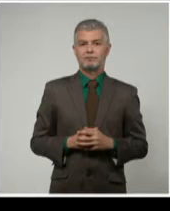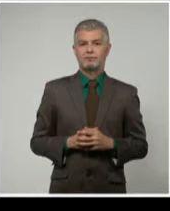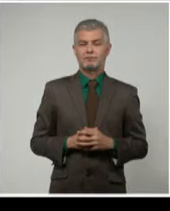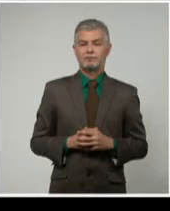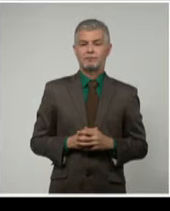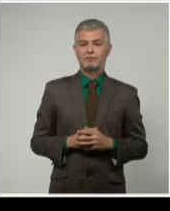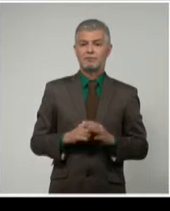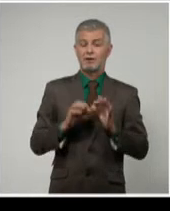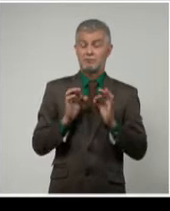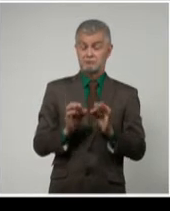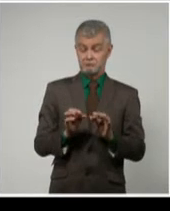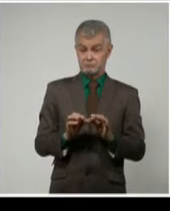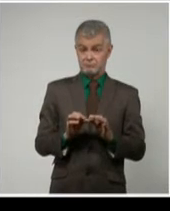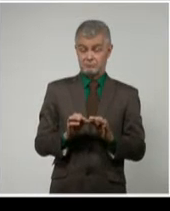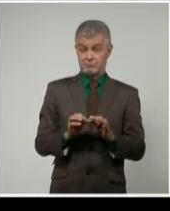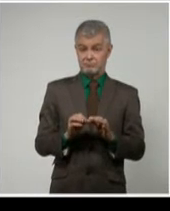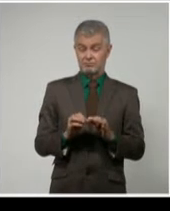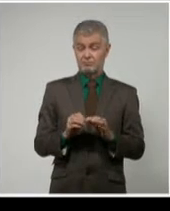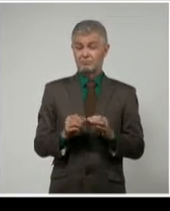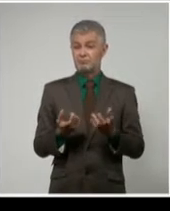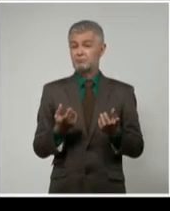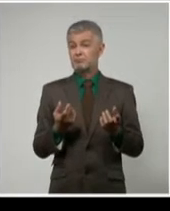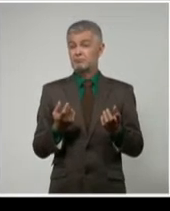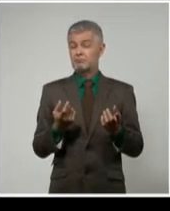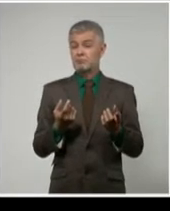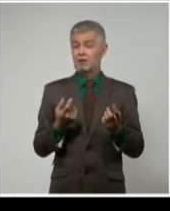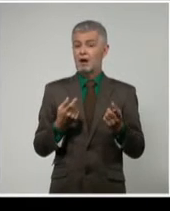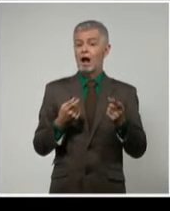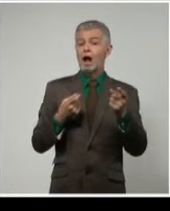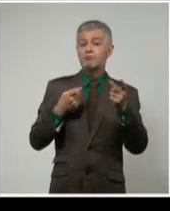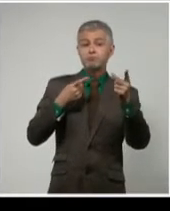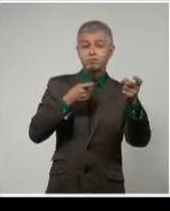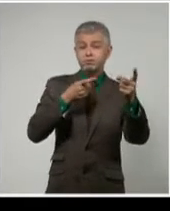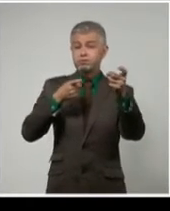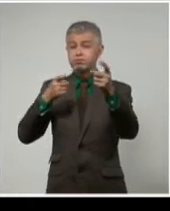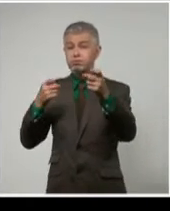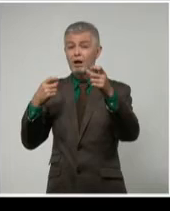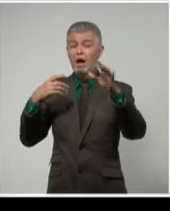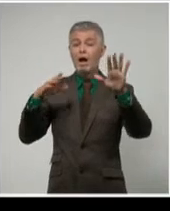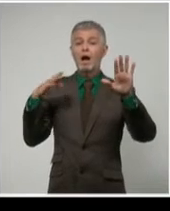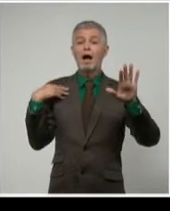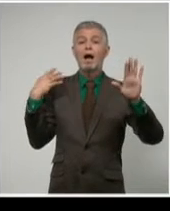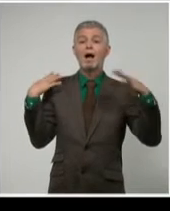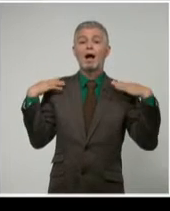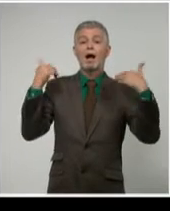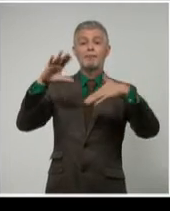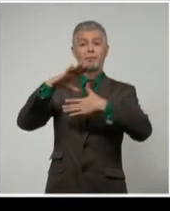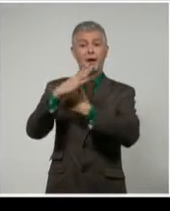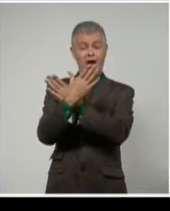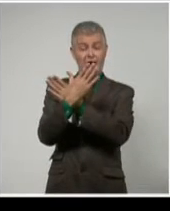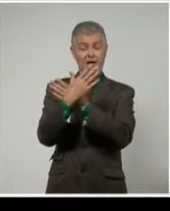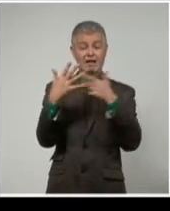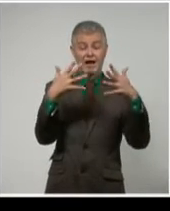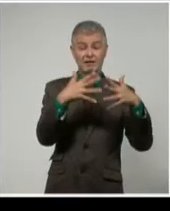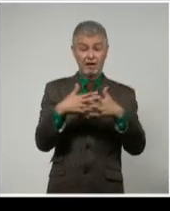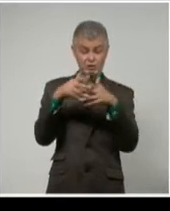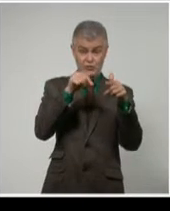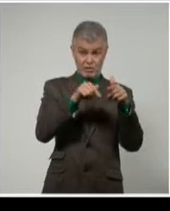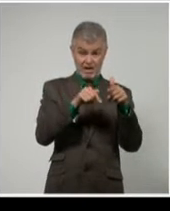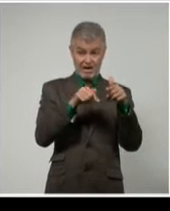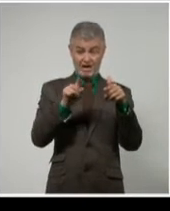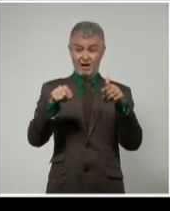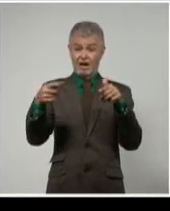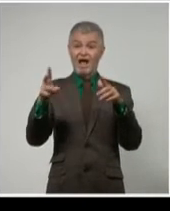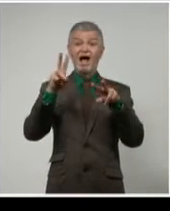En respuesta a los ataques contra la embajada de Estados Unidos en La Habana, hemos reducido nuestro